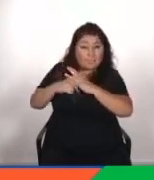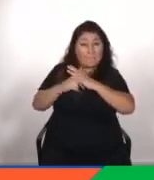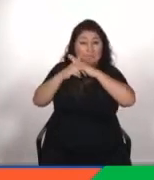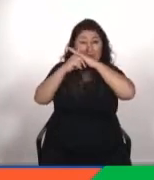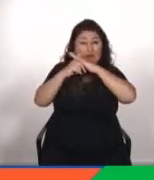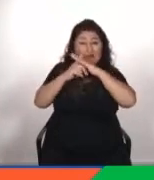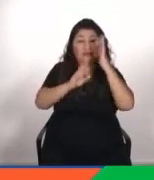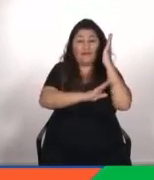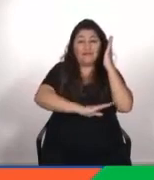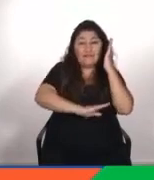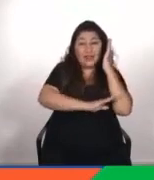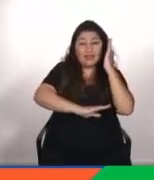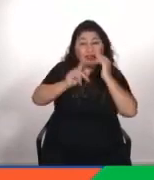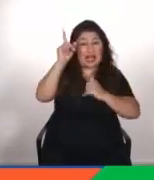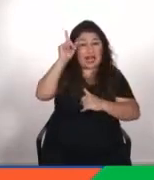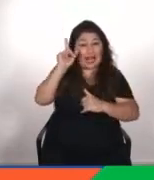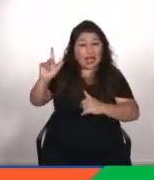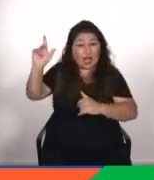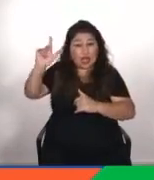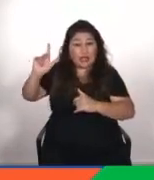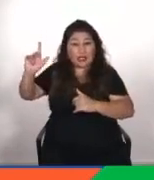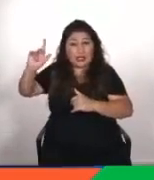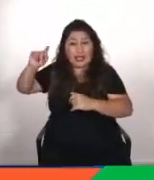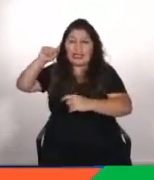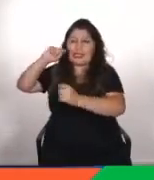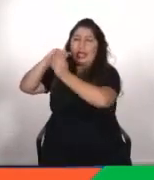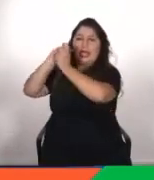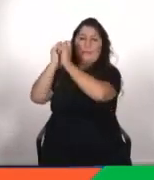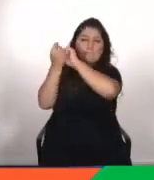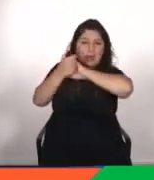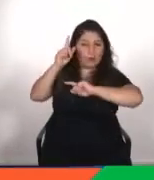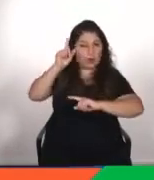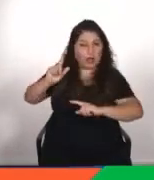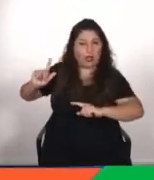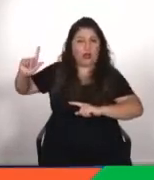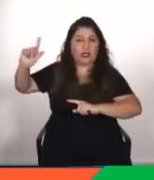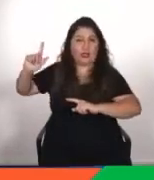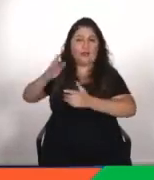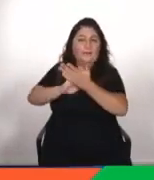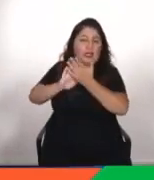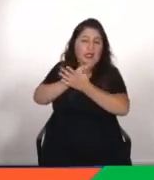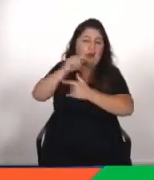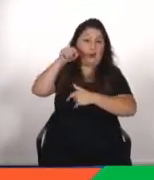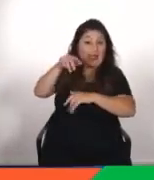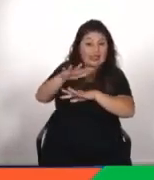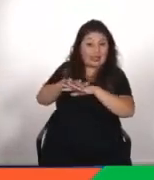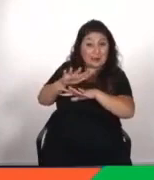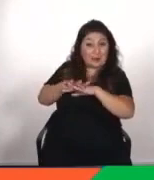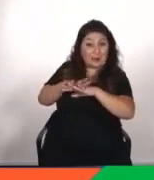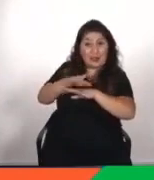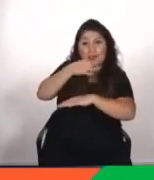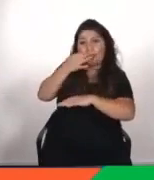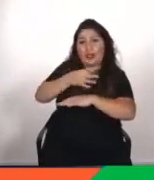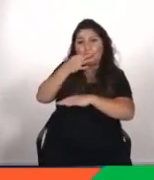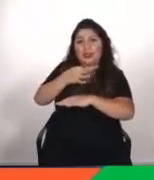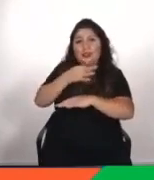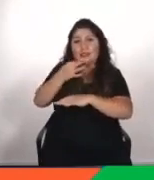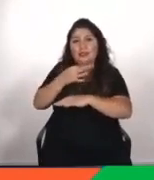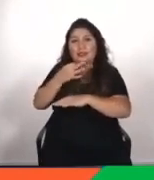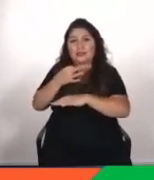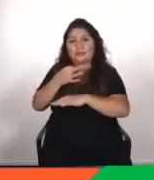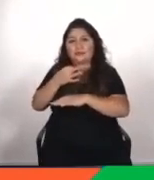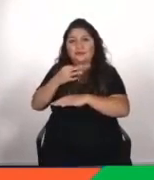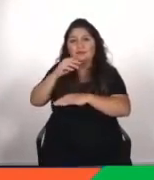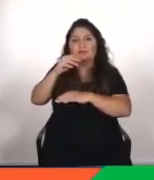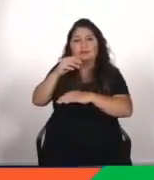lógica, y cambiemos la lógica. Por ejemplo, la matemática intuicionista dice, vamos a abolir el principio de tercio